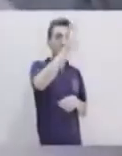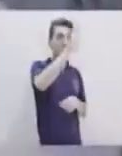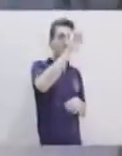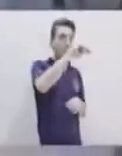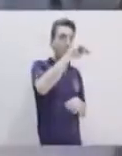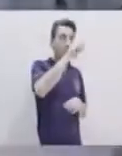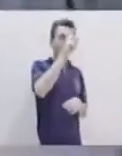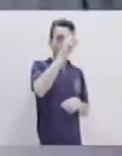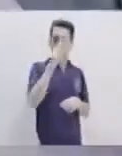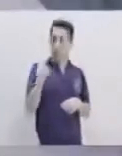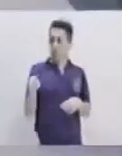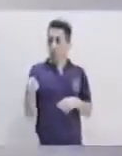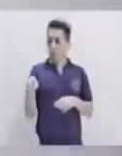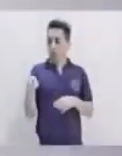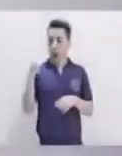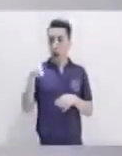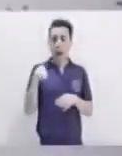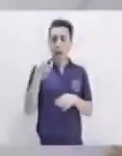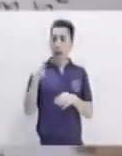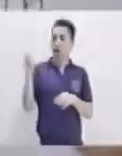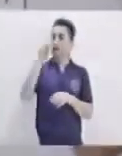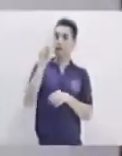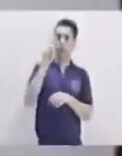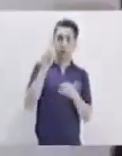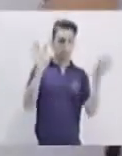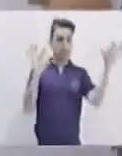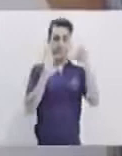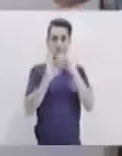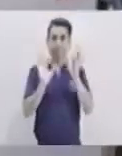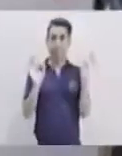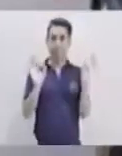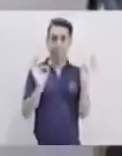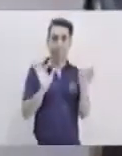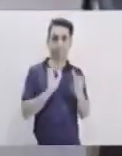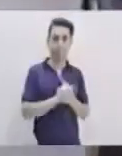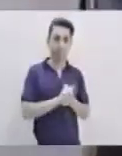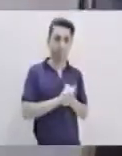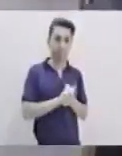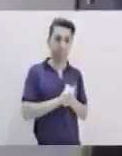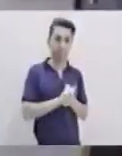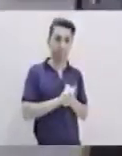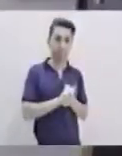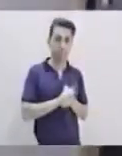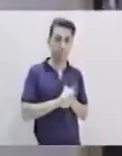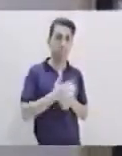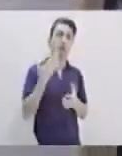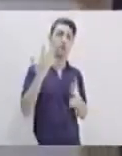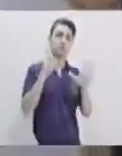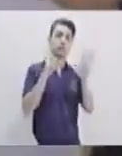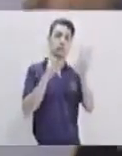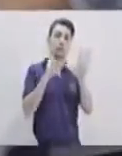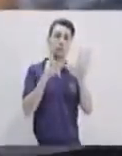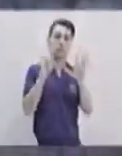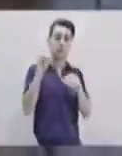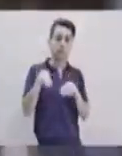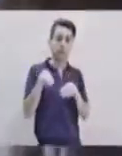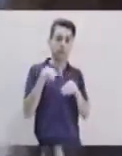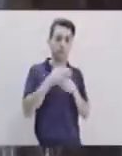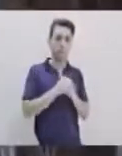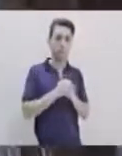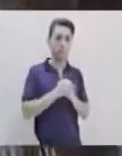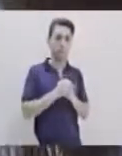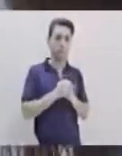m con exponente 1. Entonces podría ser con 6m. Muy bien.